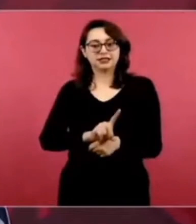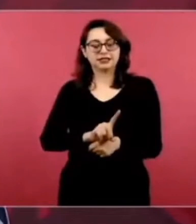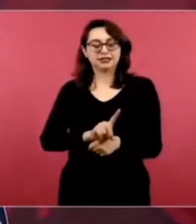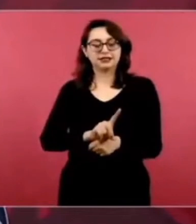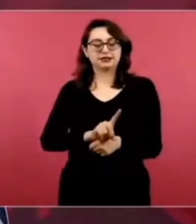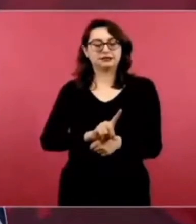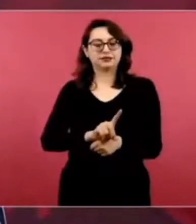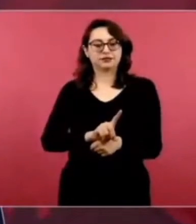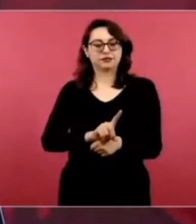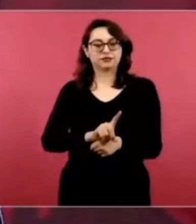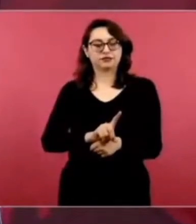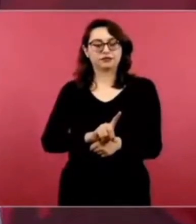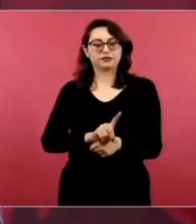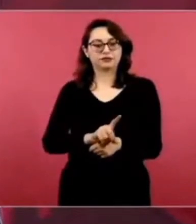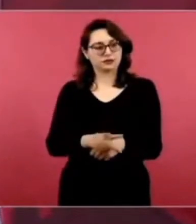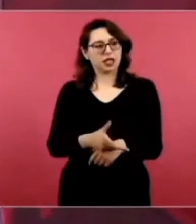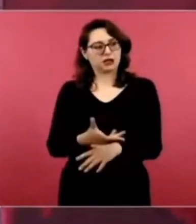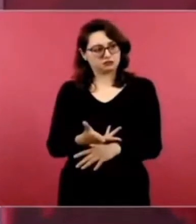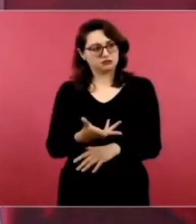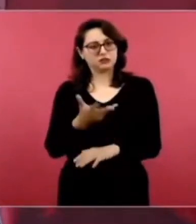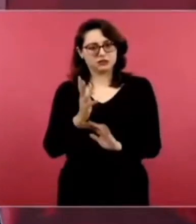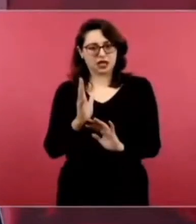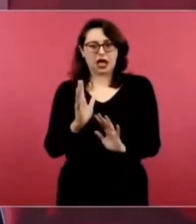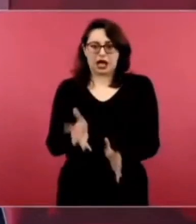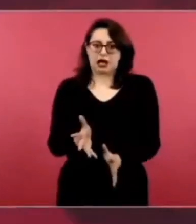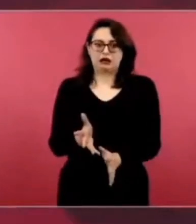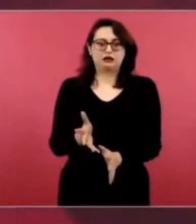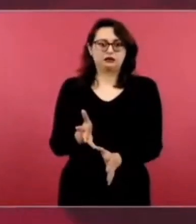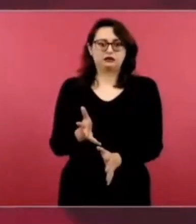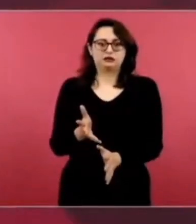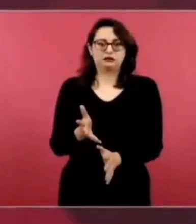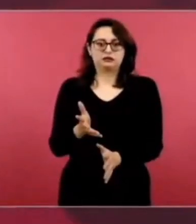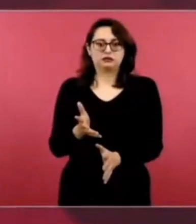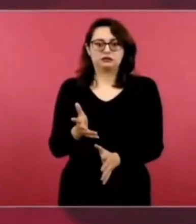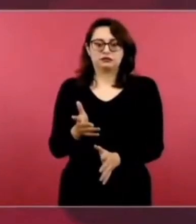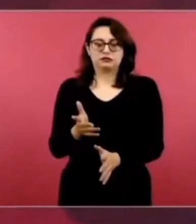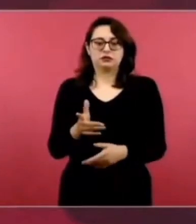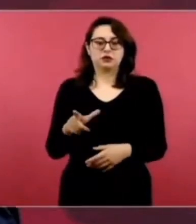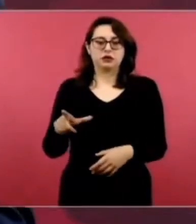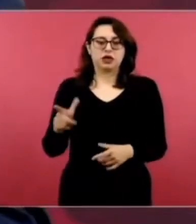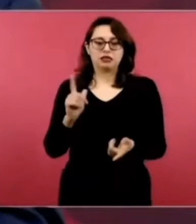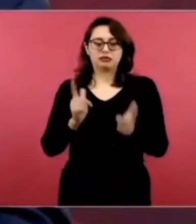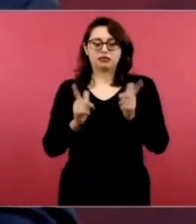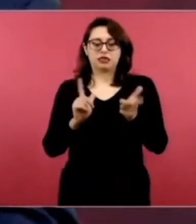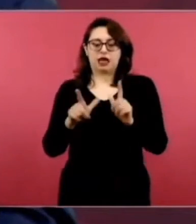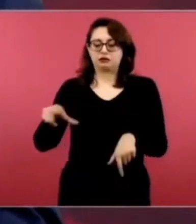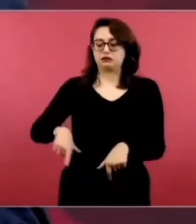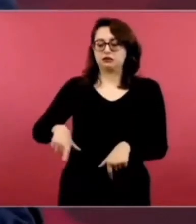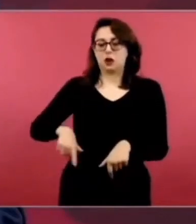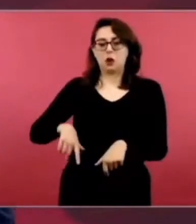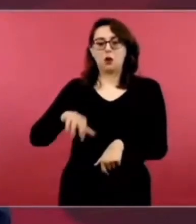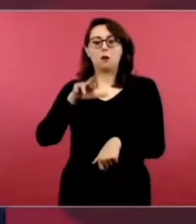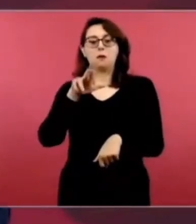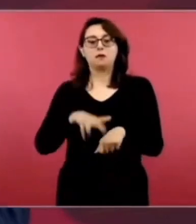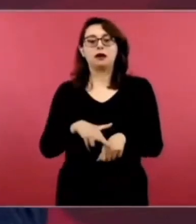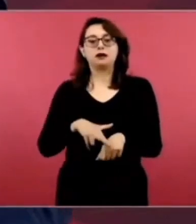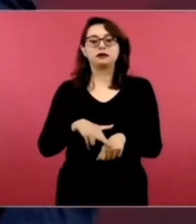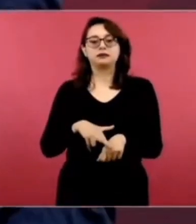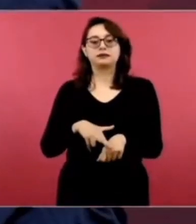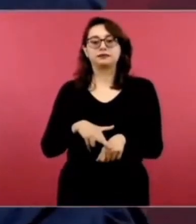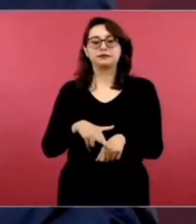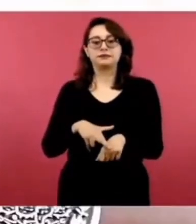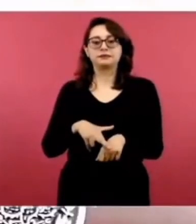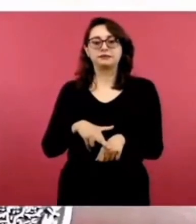y qué bueno que lo hizo, ya el gobernador de Texas